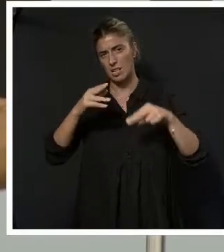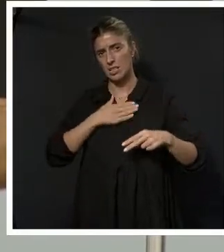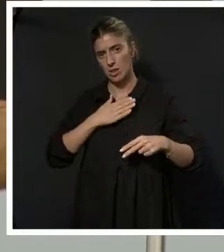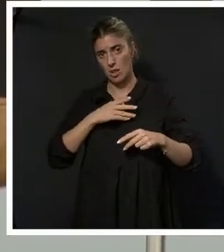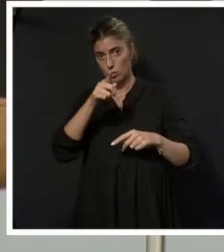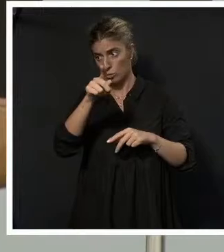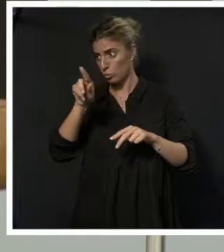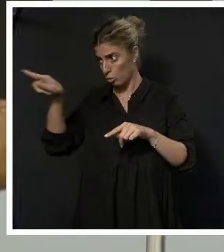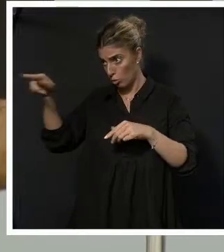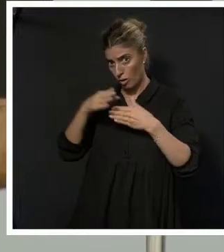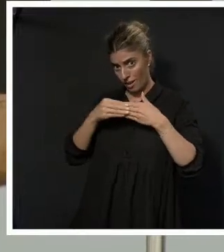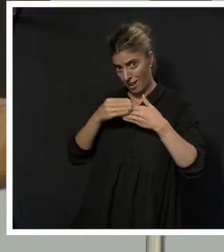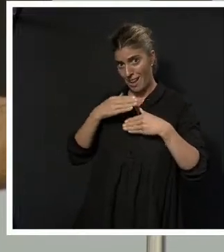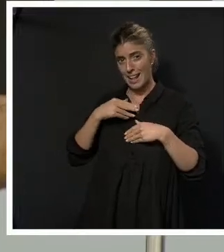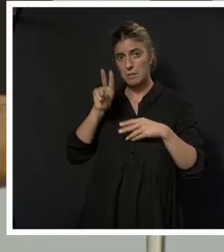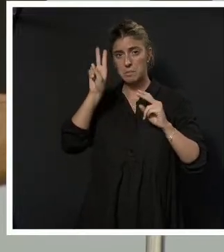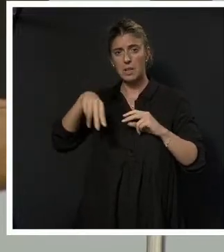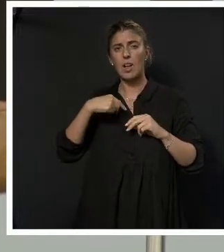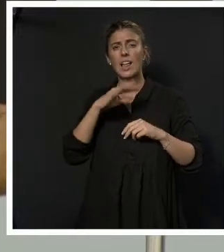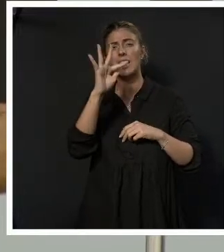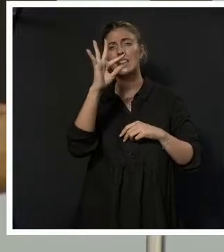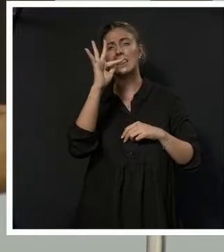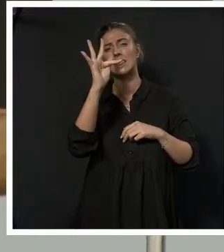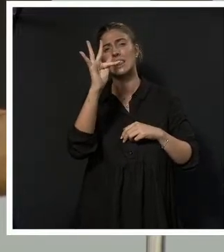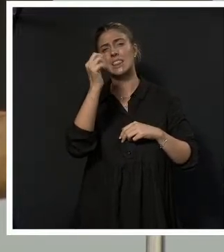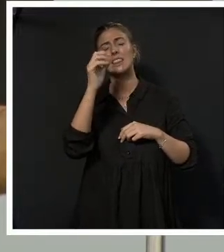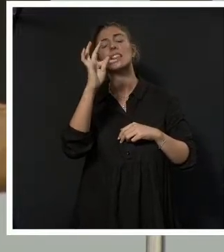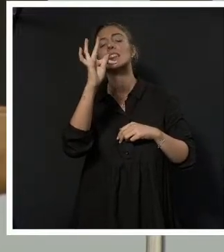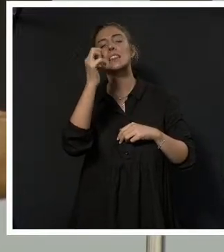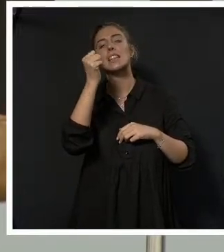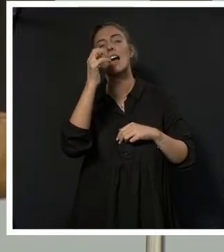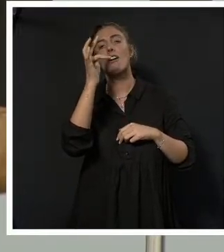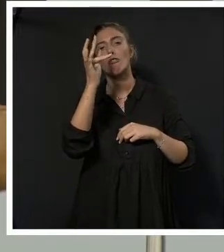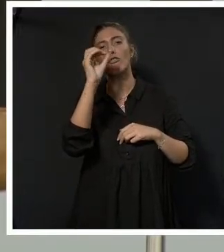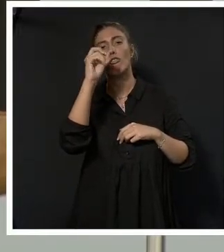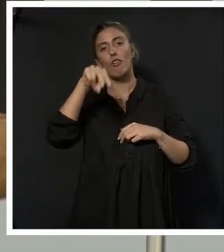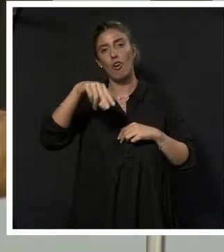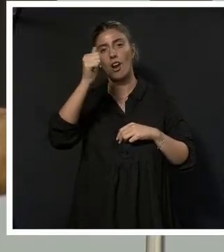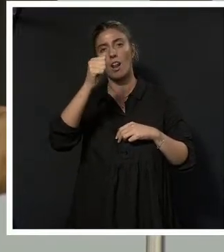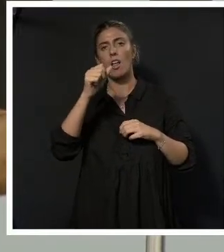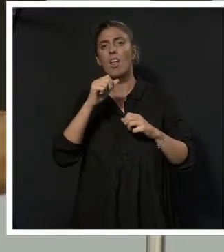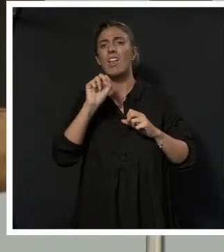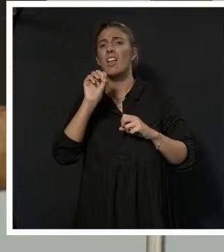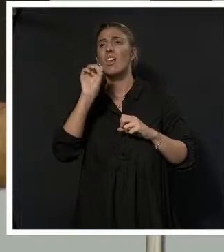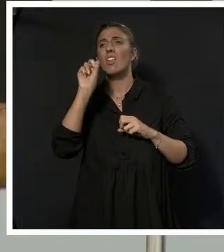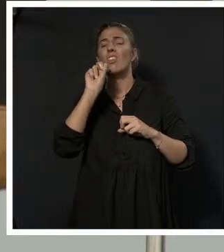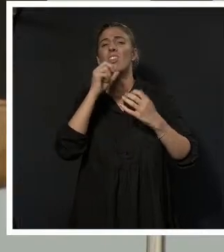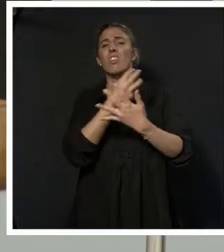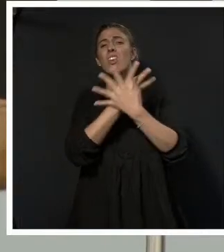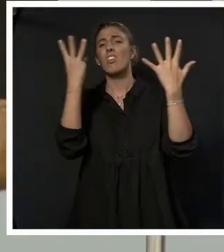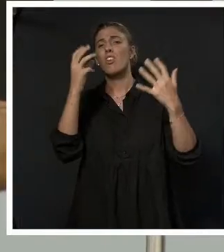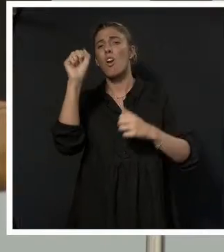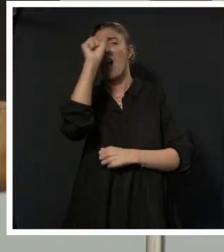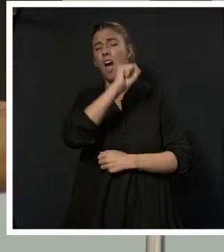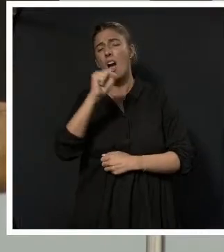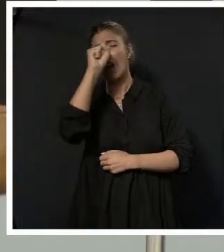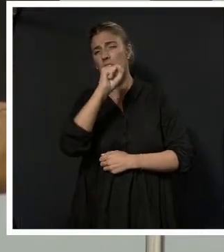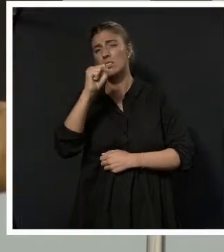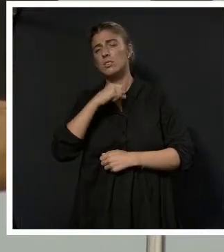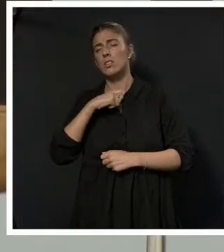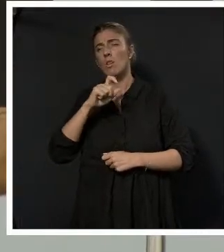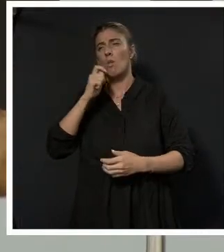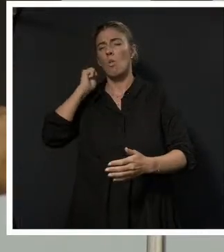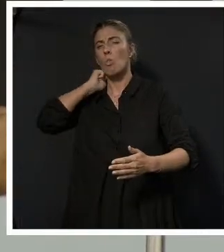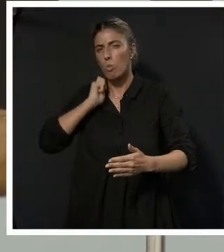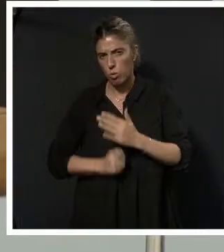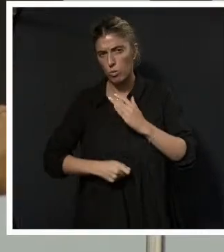cliente eras cliente bueno fueron muy tonos duros nos que aprendín a valorarme aprendí